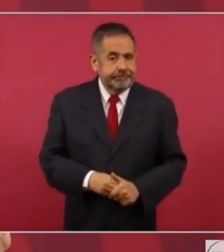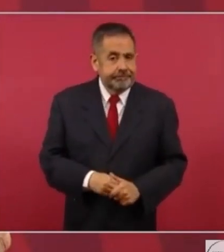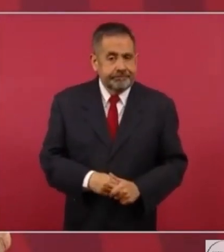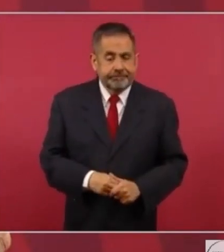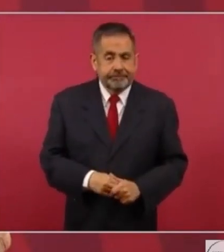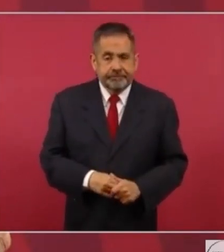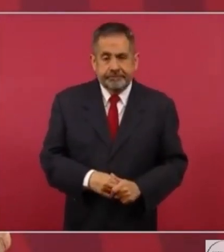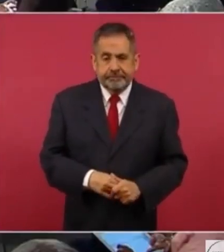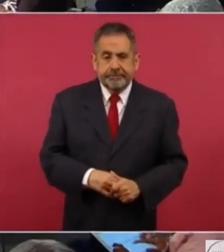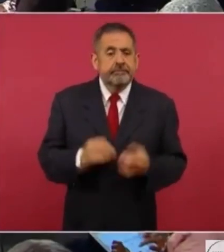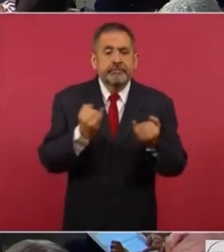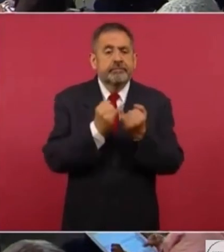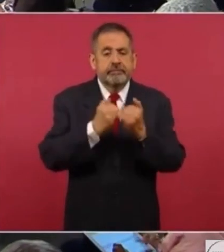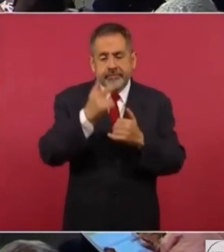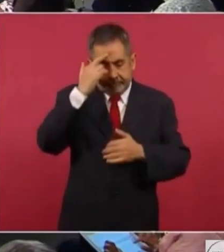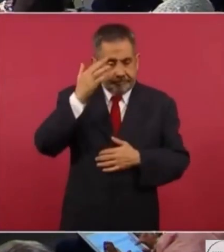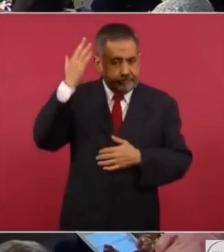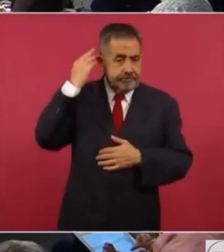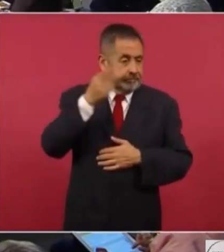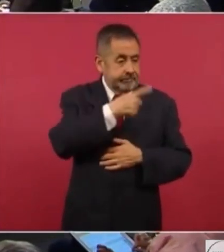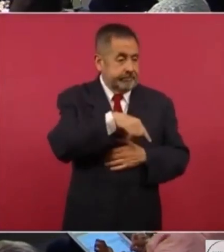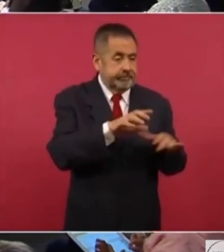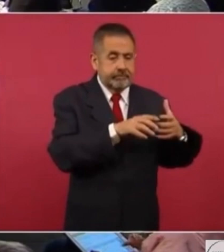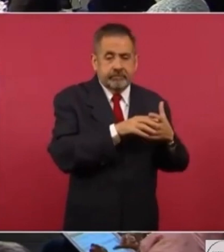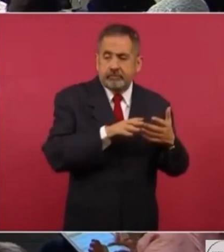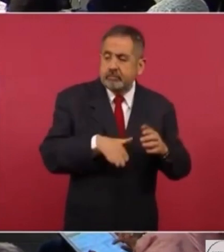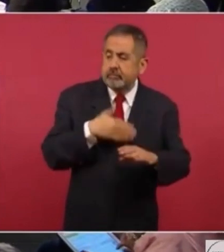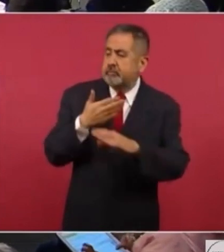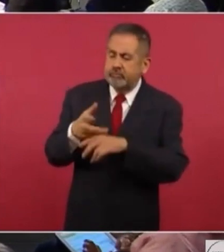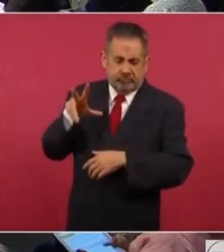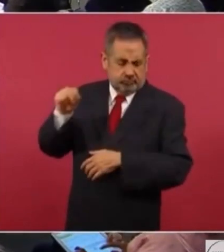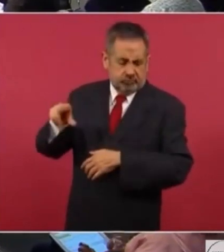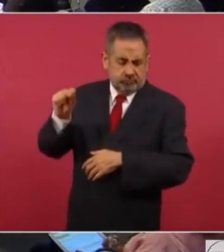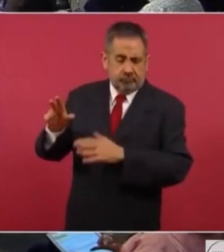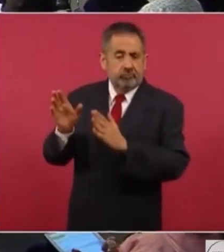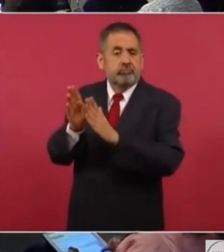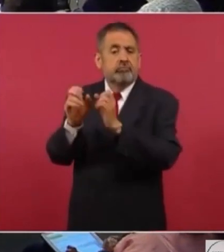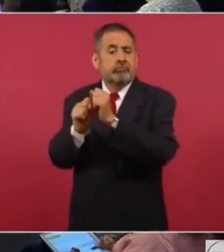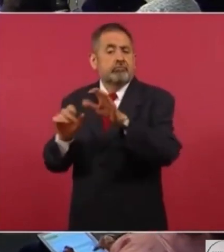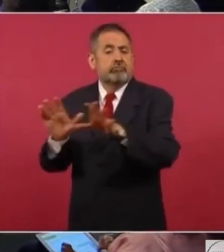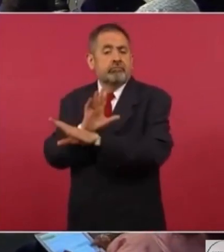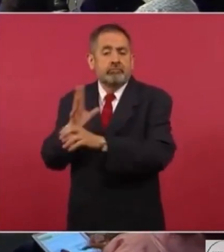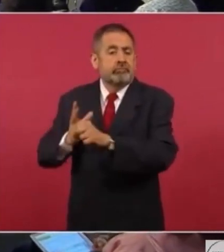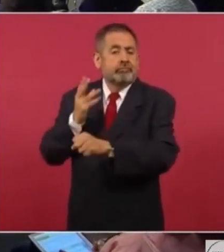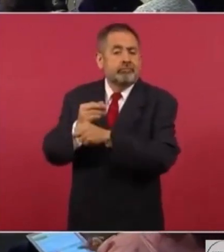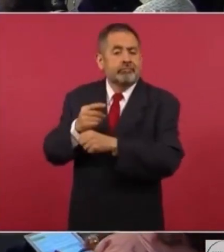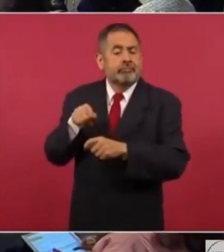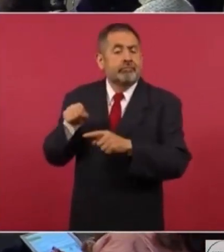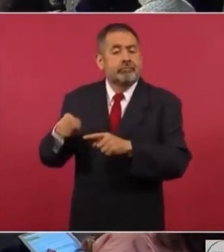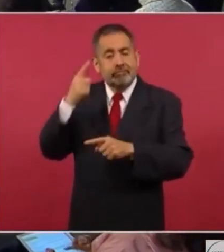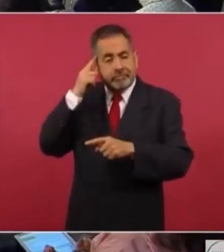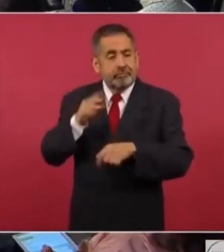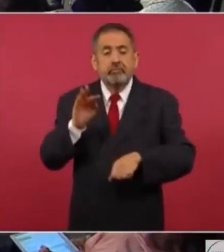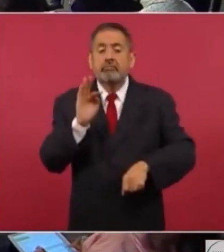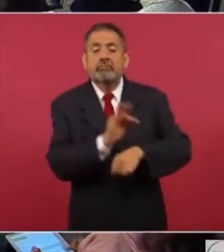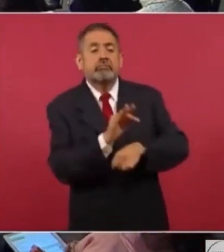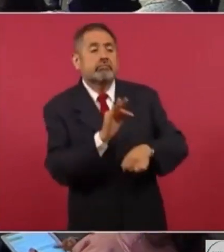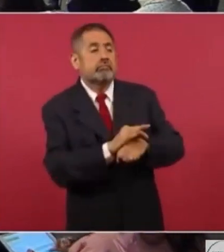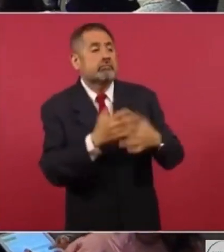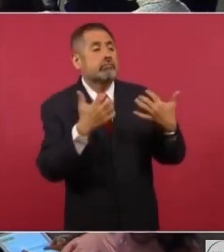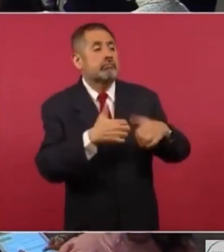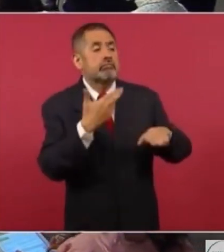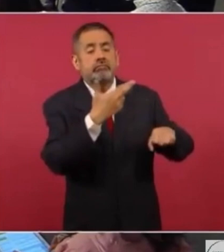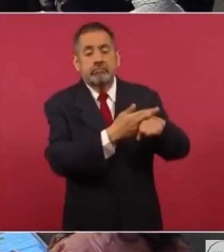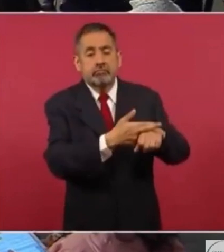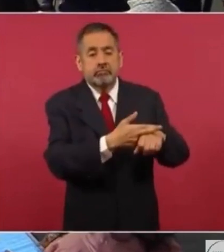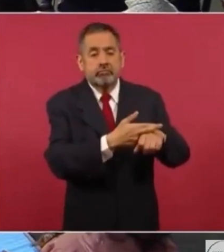como se opusieron a la reforma constitucional para proteger a empresas extranjeras